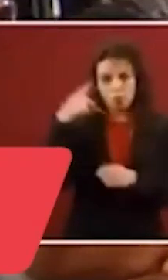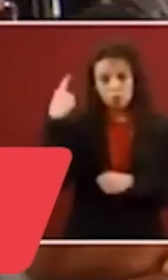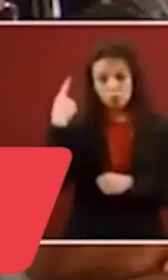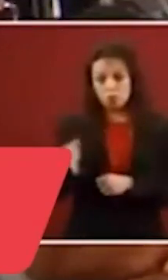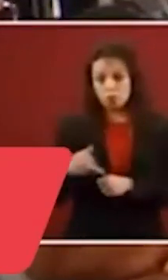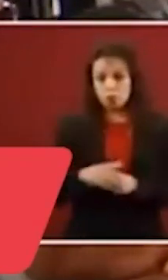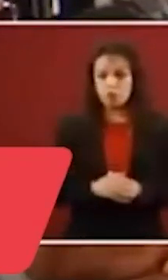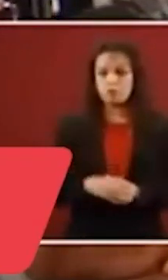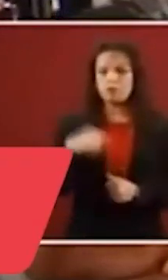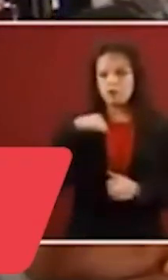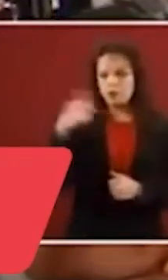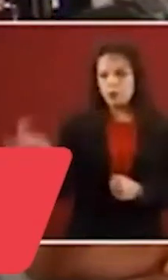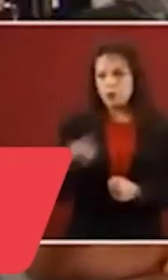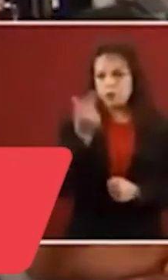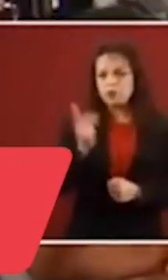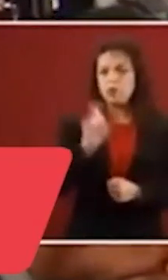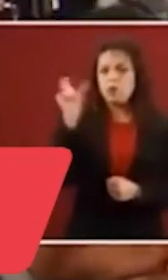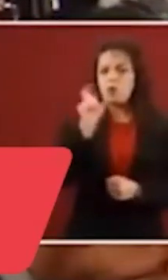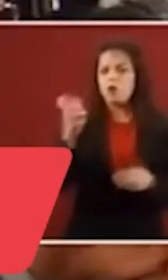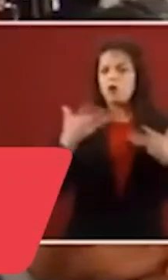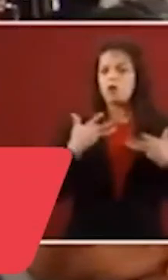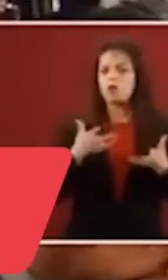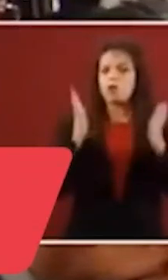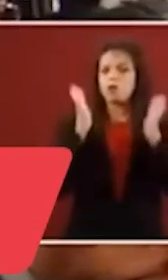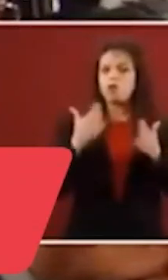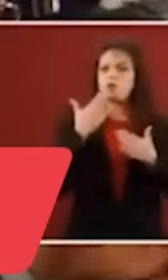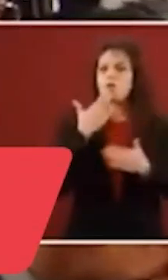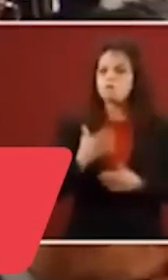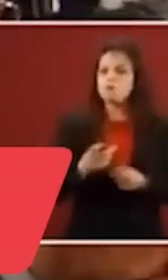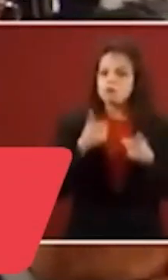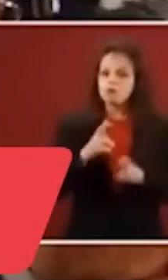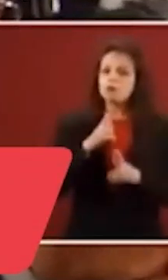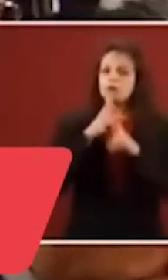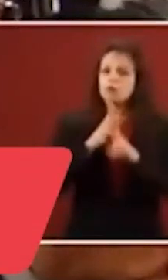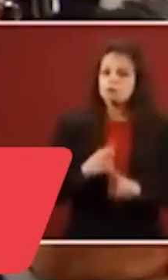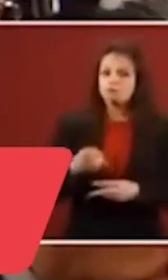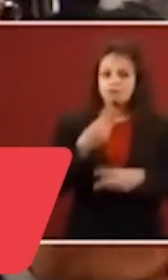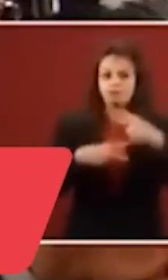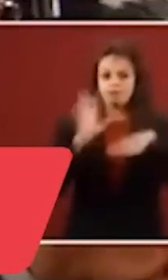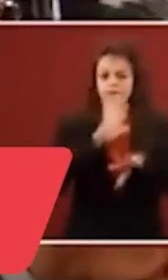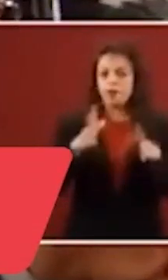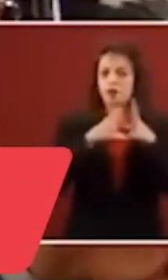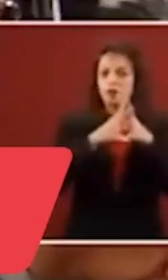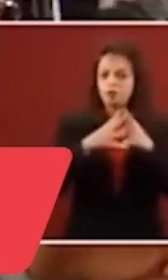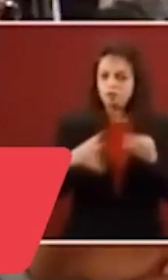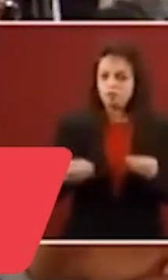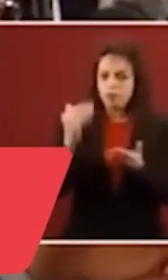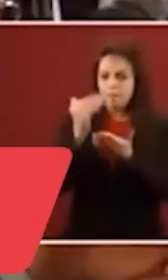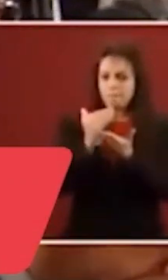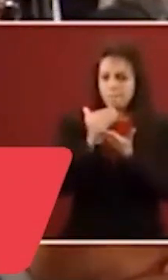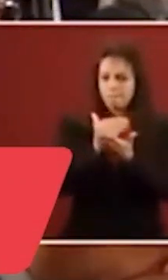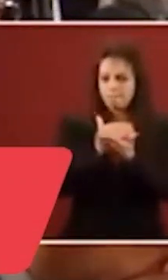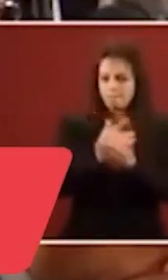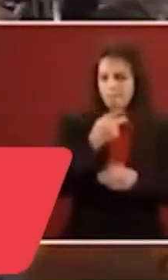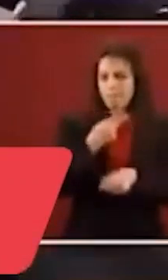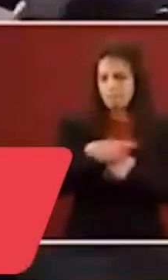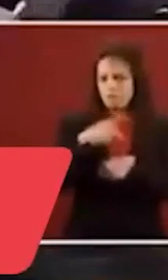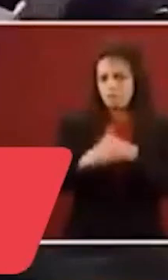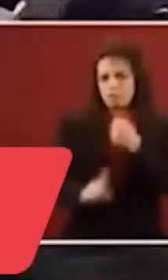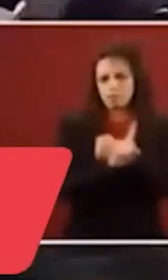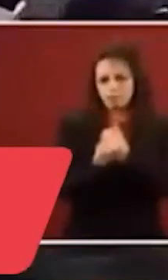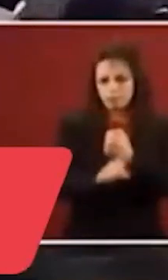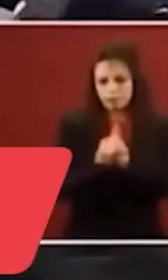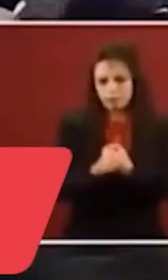valor histórico, político y social, hacia cultural, en unas relaciones y nuevos diálogos entre